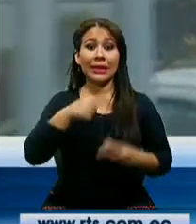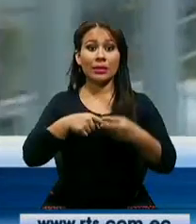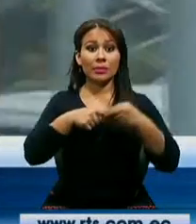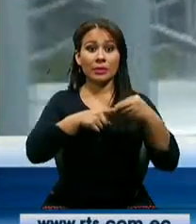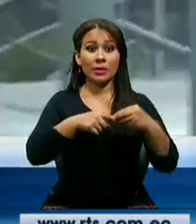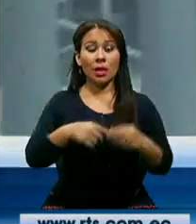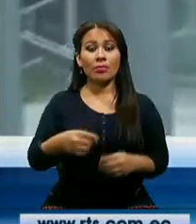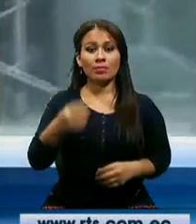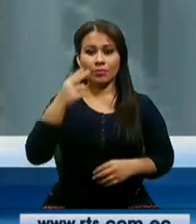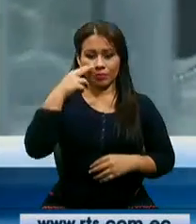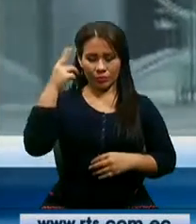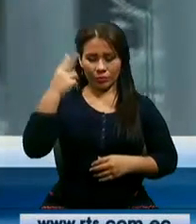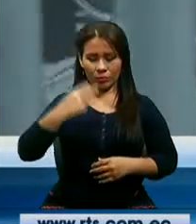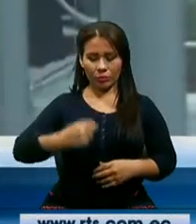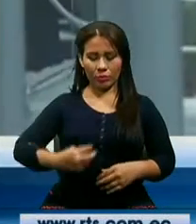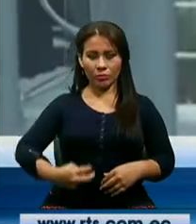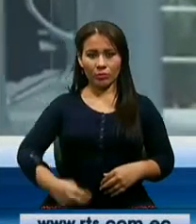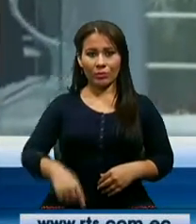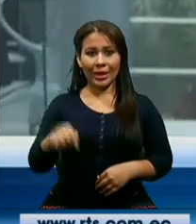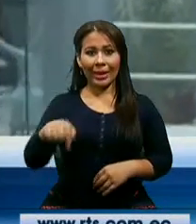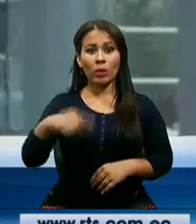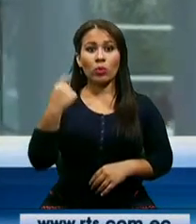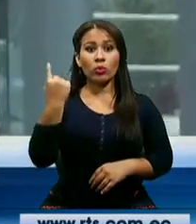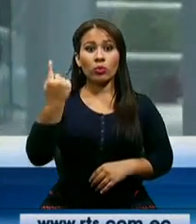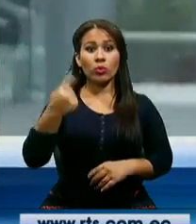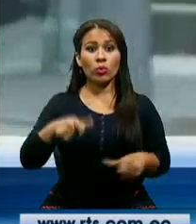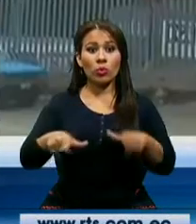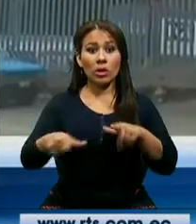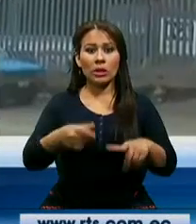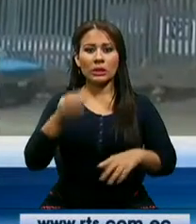análisis de líquidos y gases, equipo único en el país.